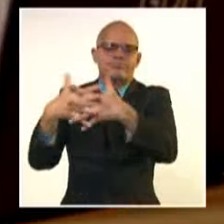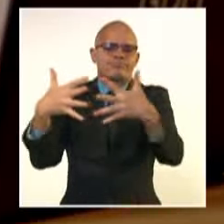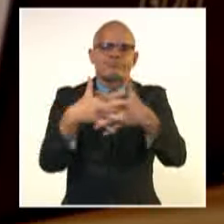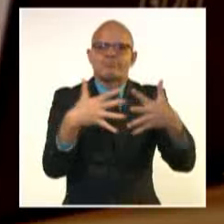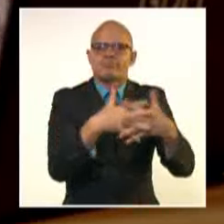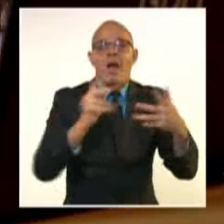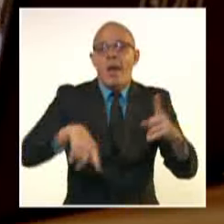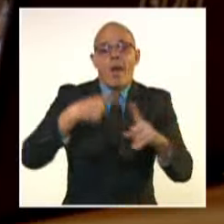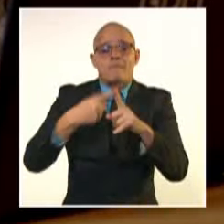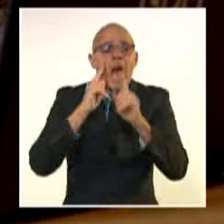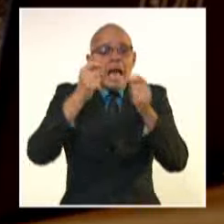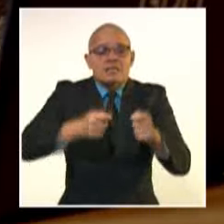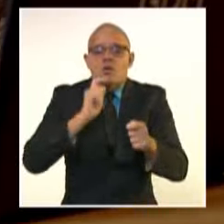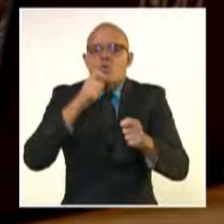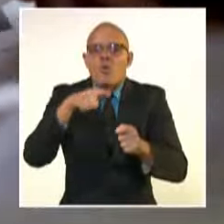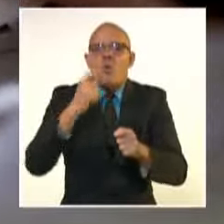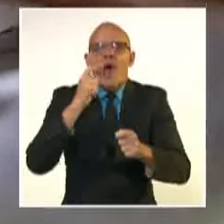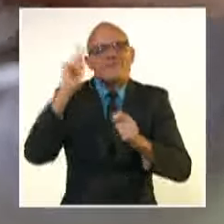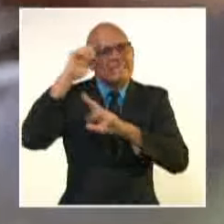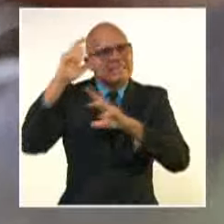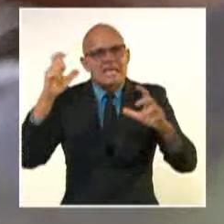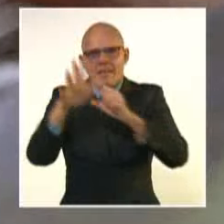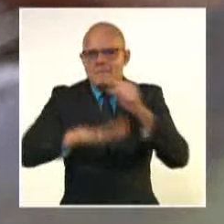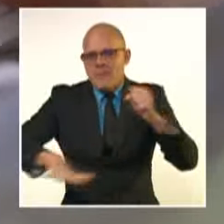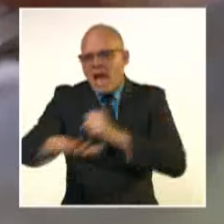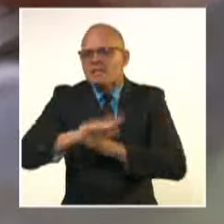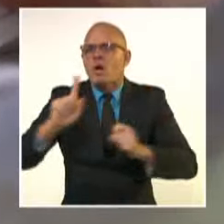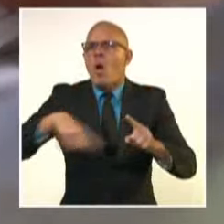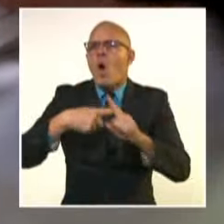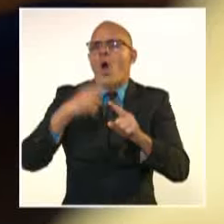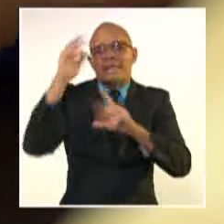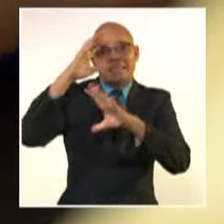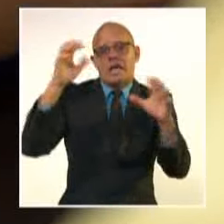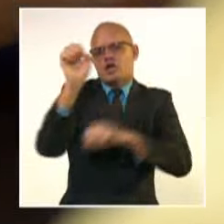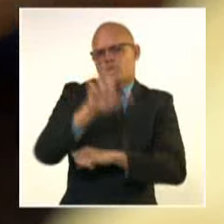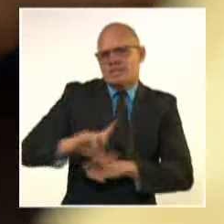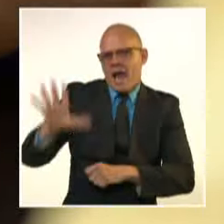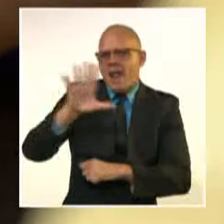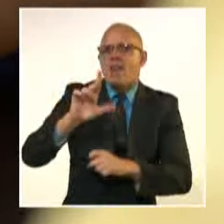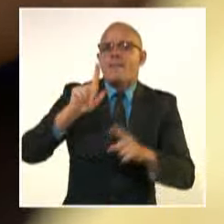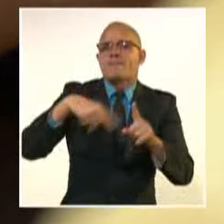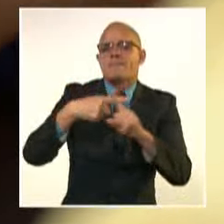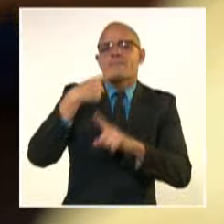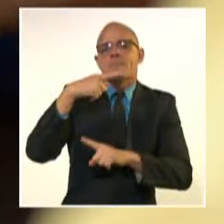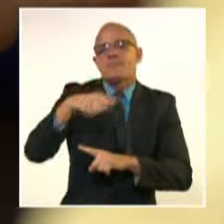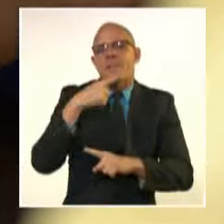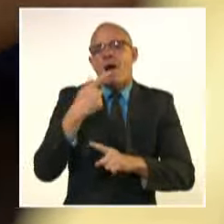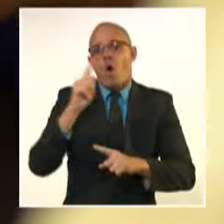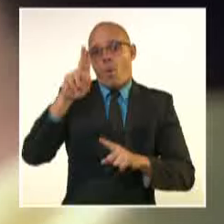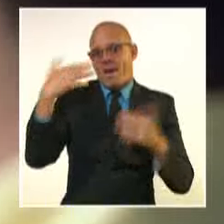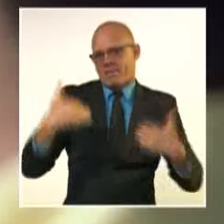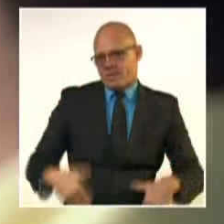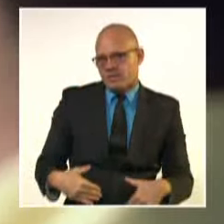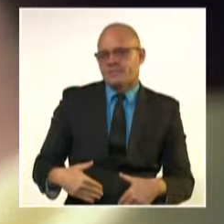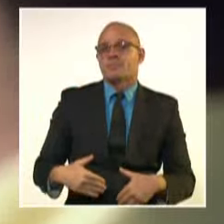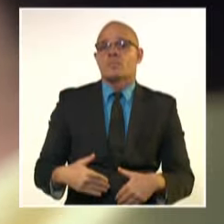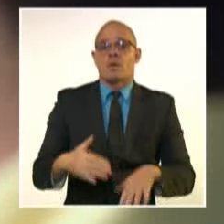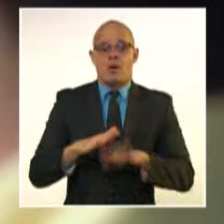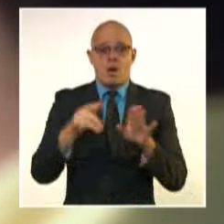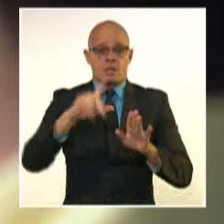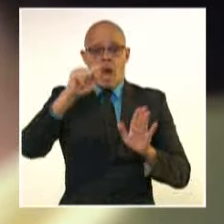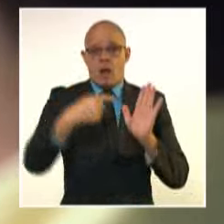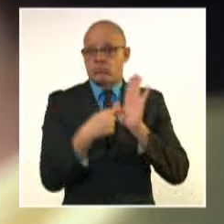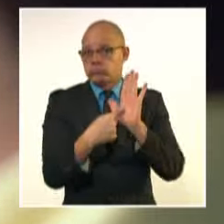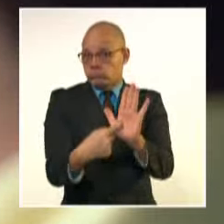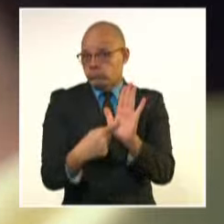énfasis en las ciencias básicas, en las ciencias sociales y humanísticas. Con esta nueva ley, el sistema de ciencia, tecnología e innovación